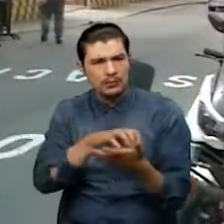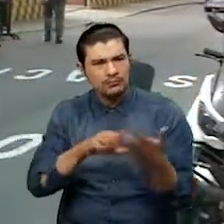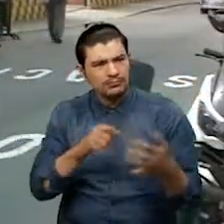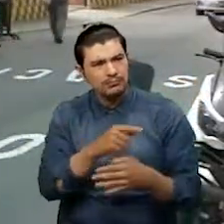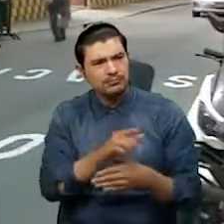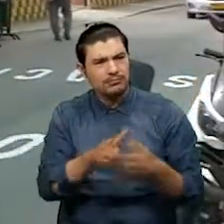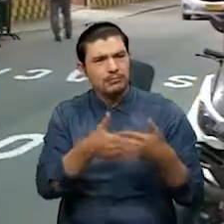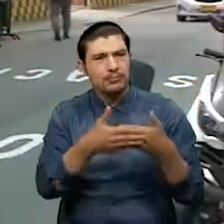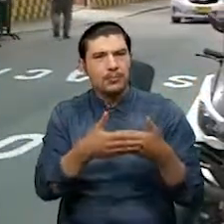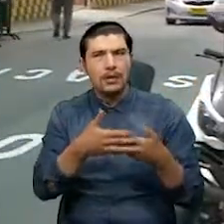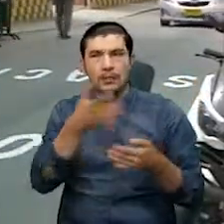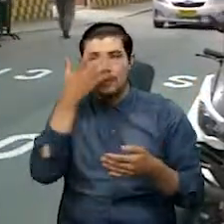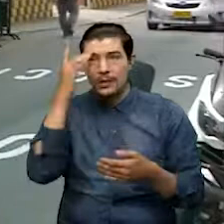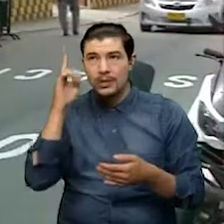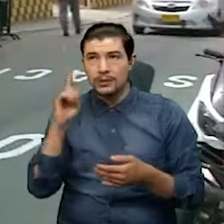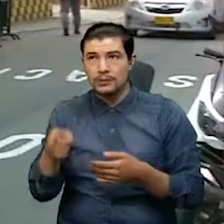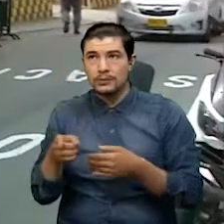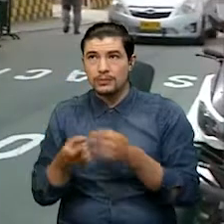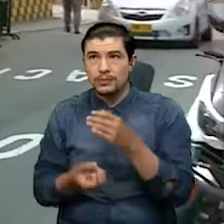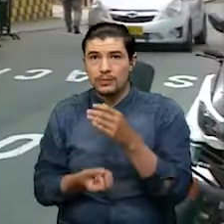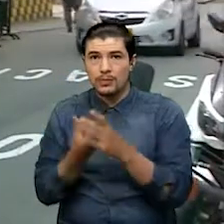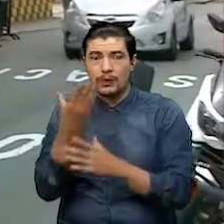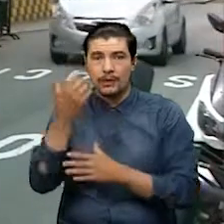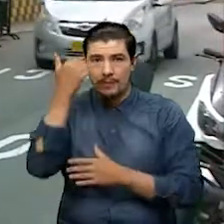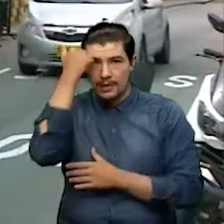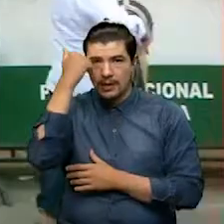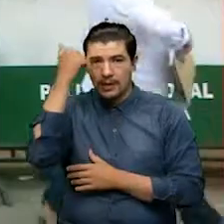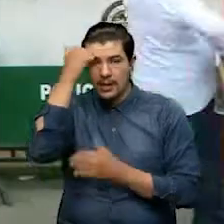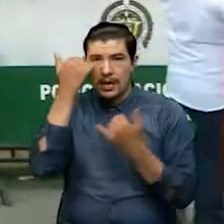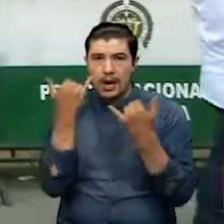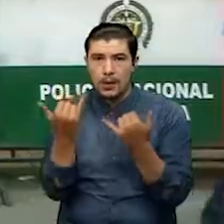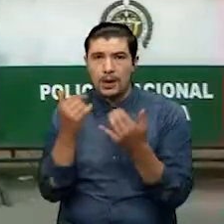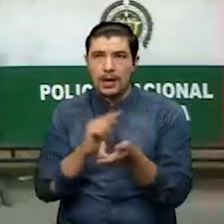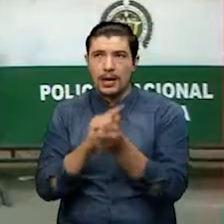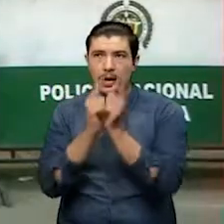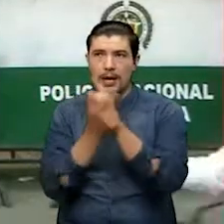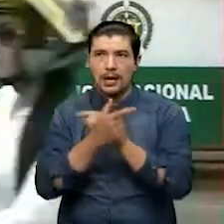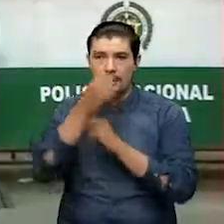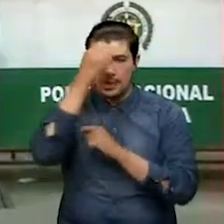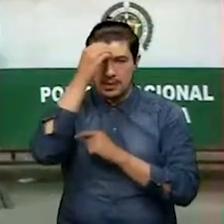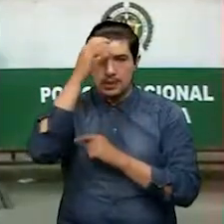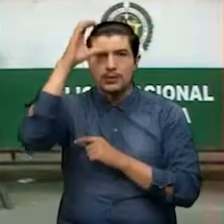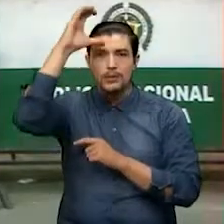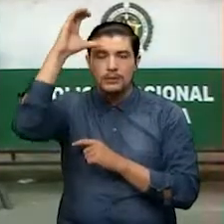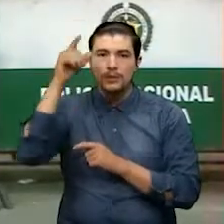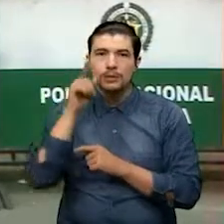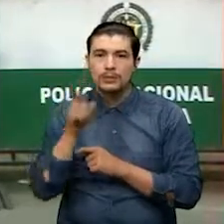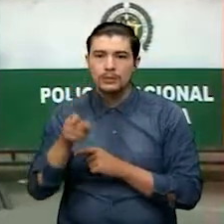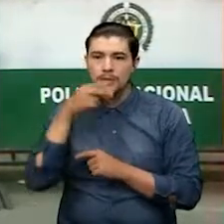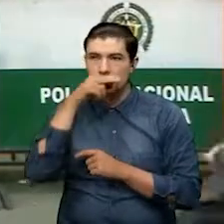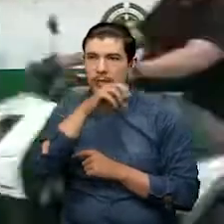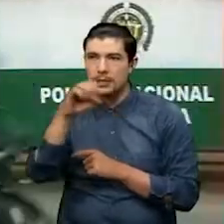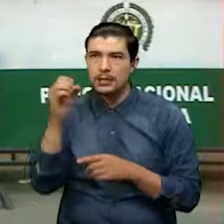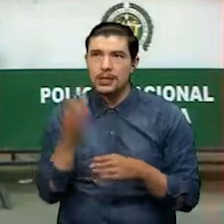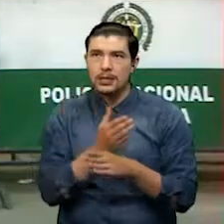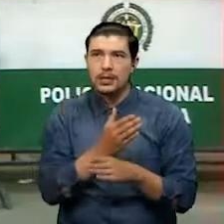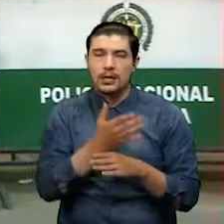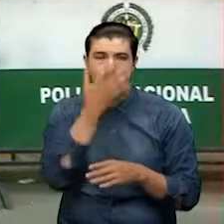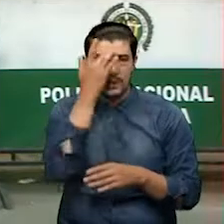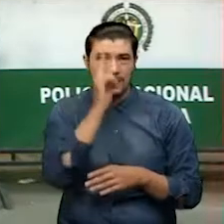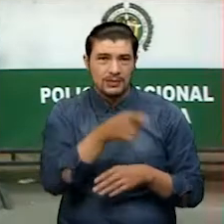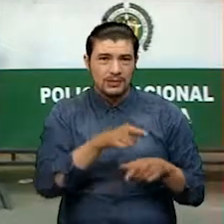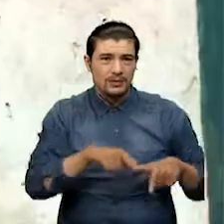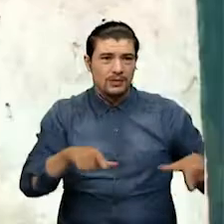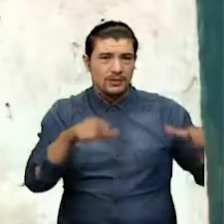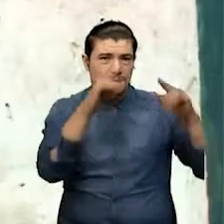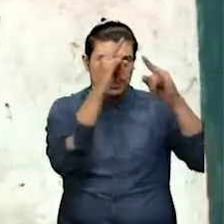por considerar que las nuevas pedagogías han cambiado el concepto de los niños problemas y ante el deterioro de la estructura